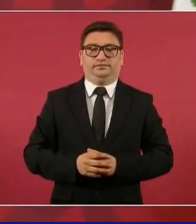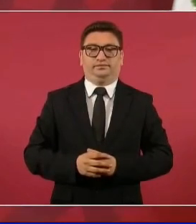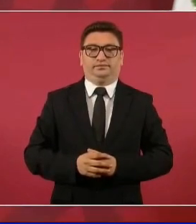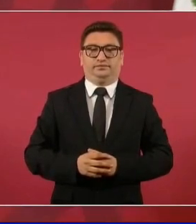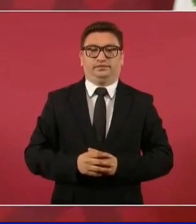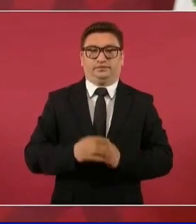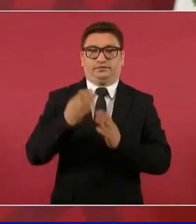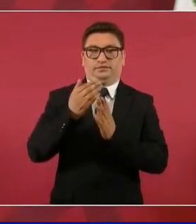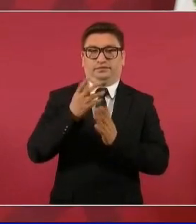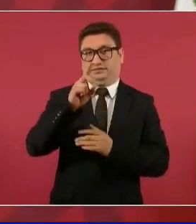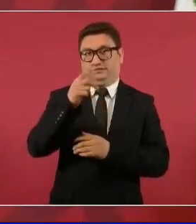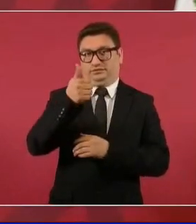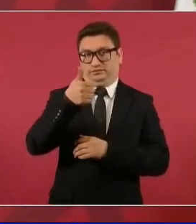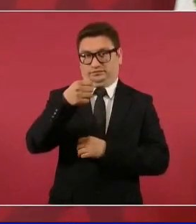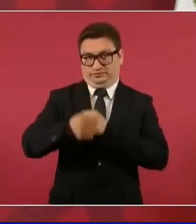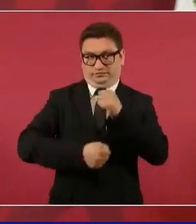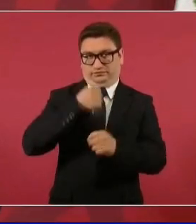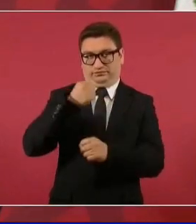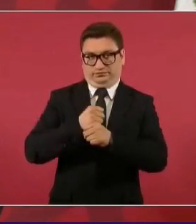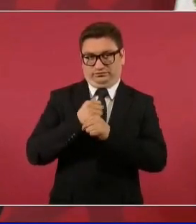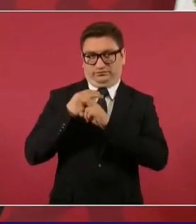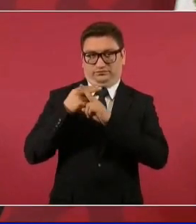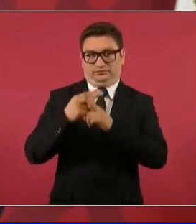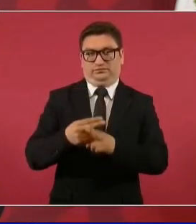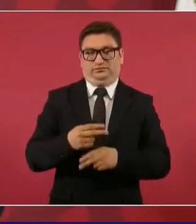en los 36 años.